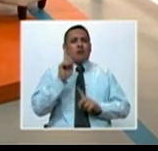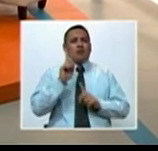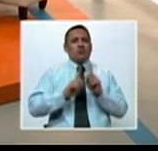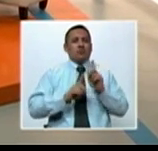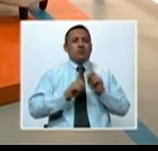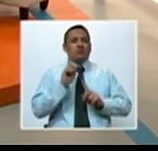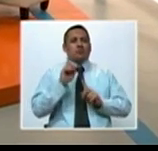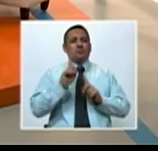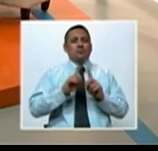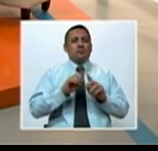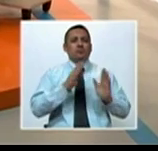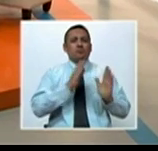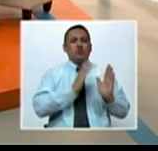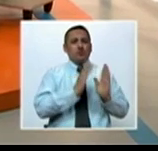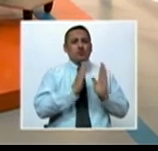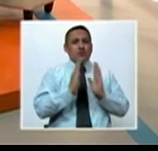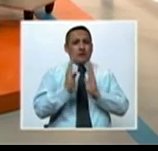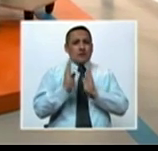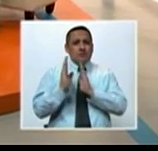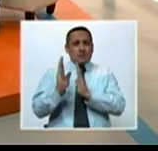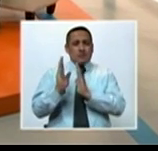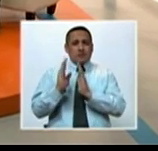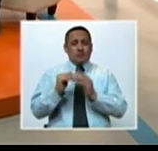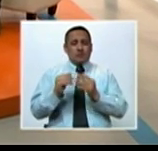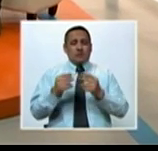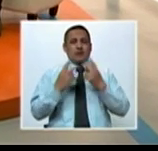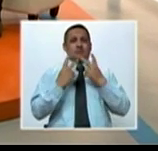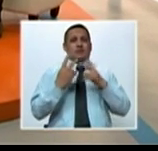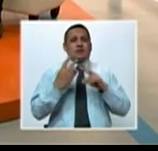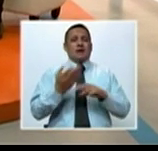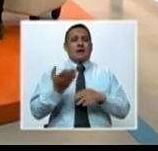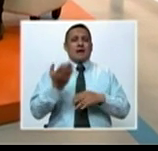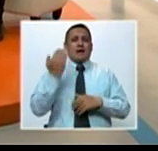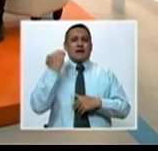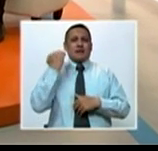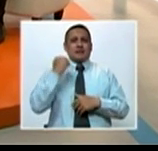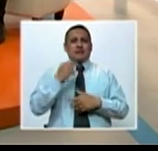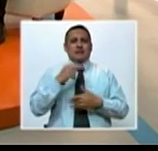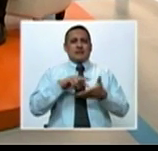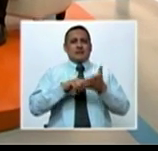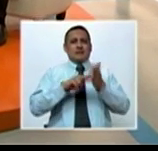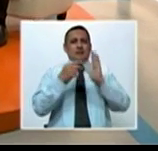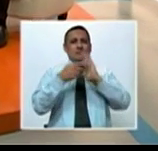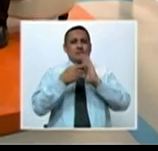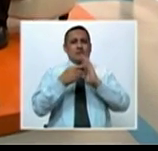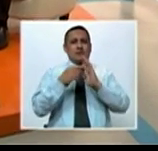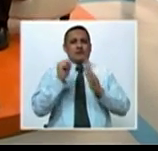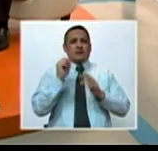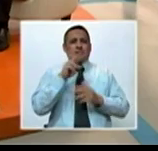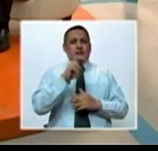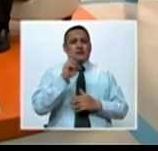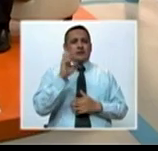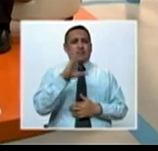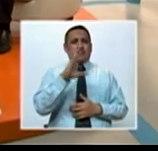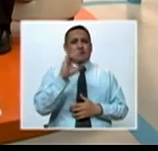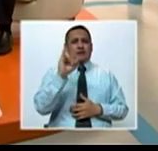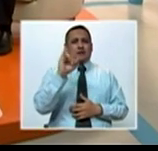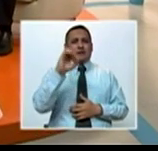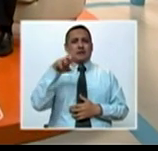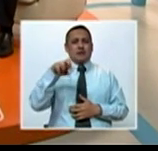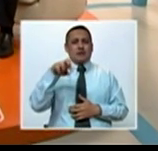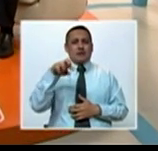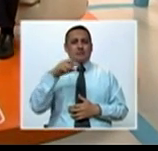un procedimiento que había en aquel momento que se llamaba el RECIT, que era